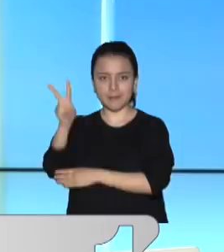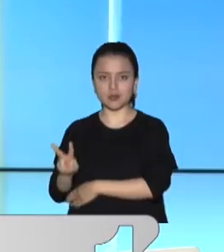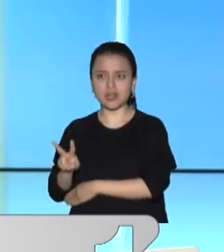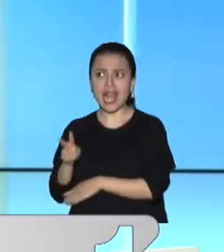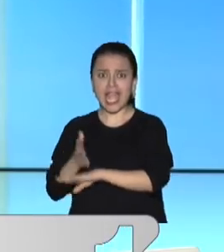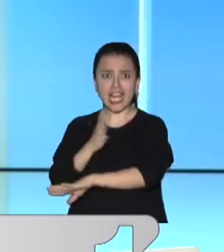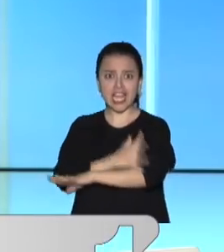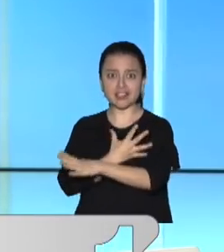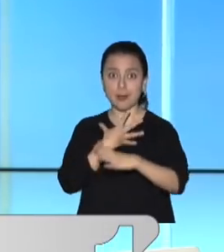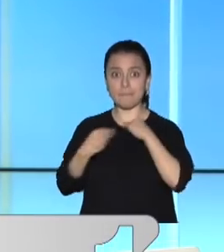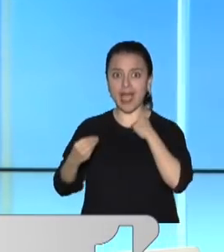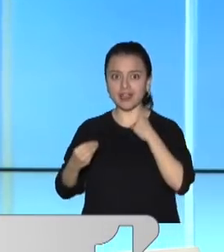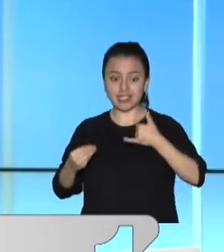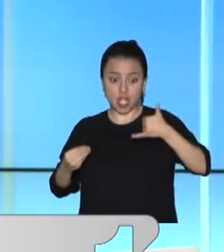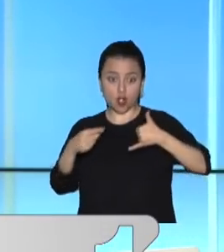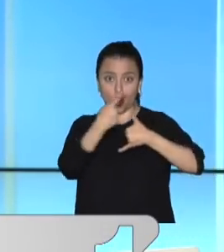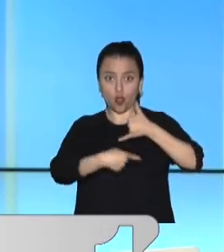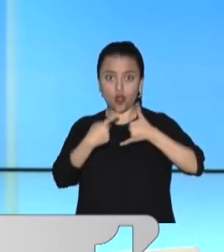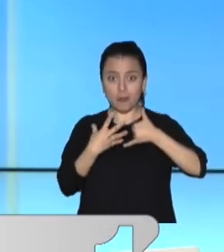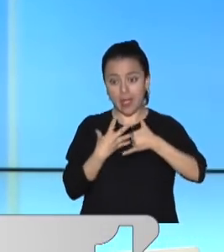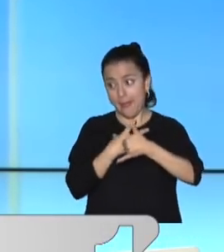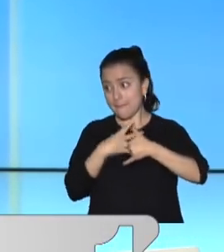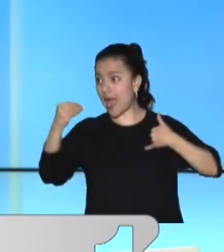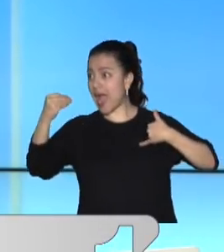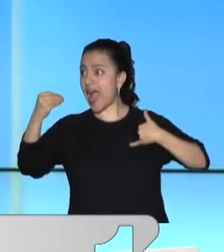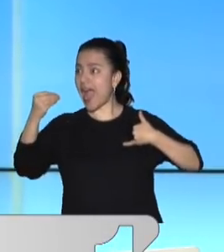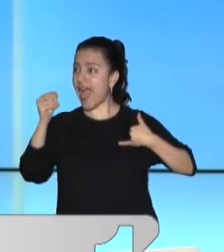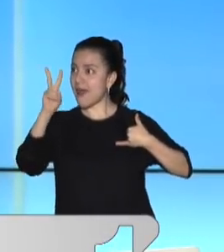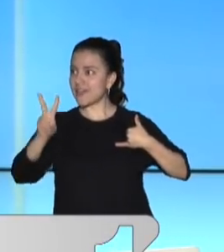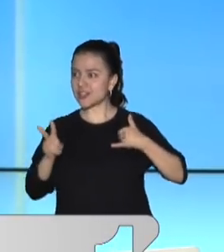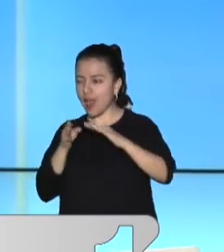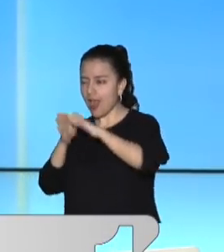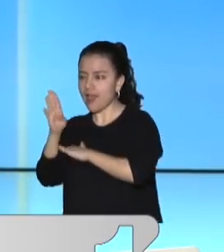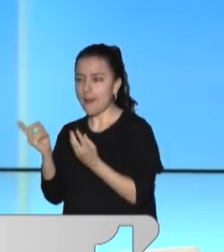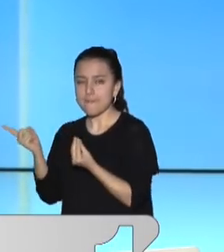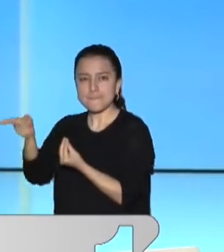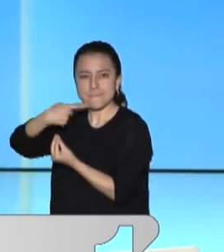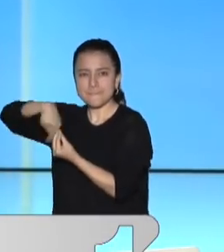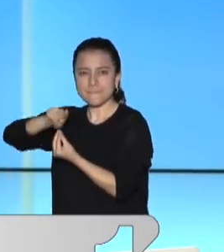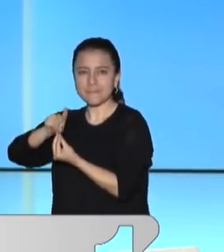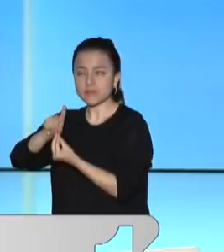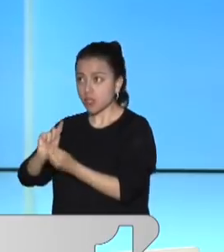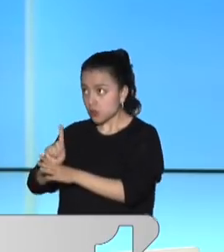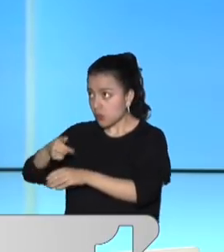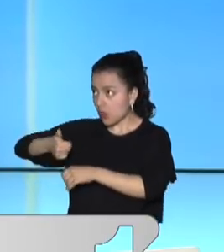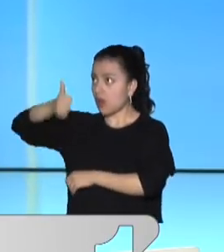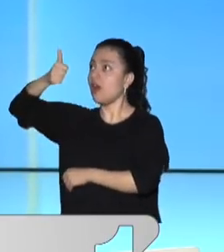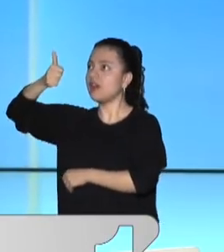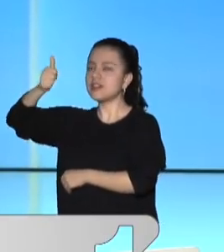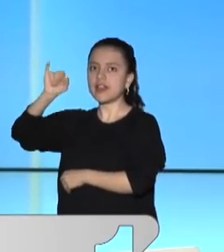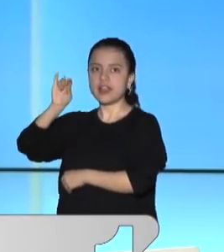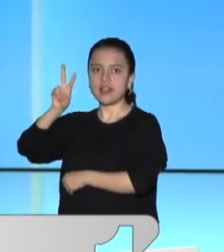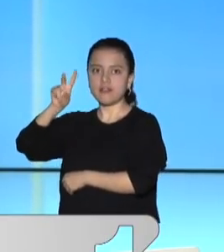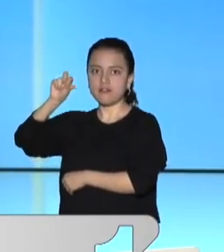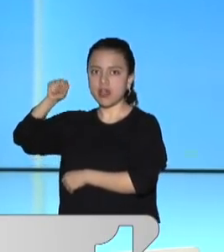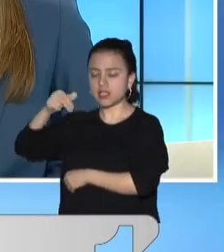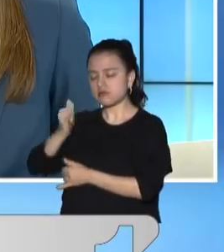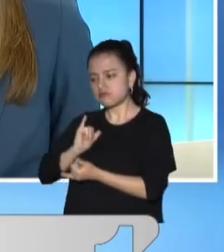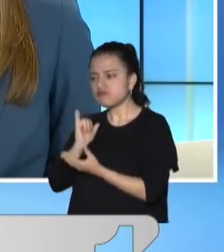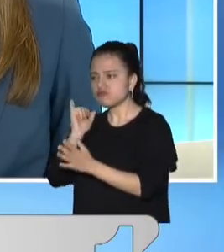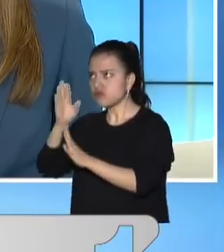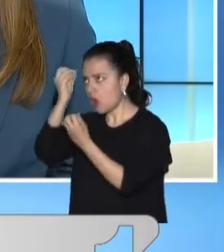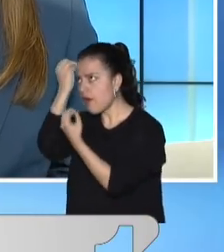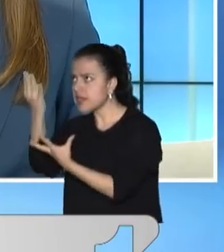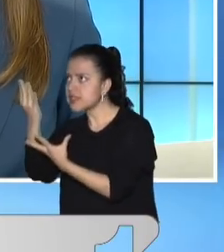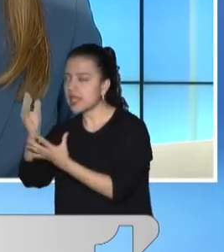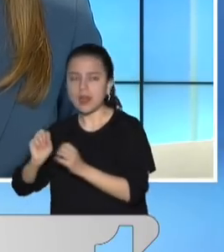territorio colombiano hace más de un año para sumarse a la segunda Marquetalia liderada por Iván Márquez y vivió sus últimos días en territorio venezolano